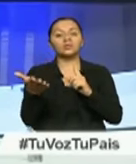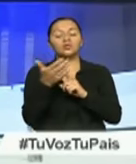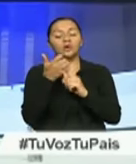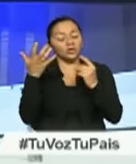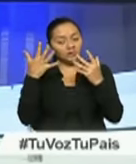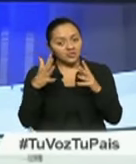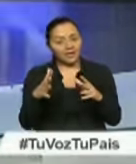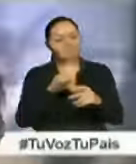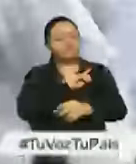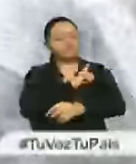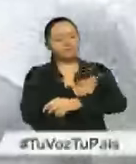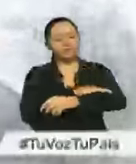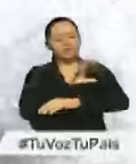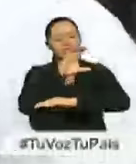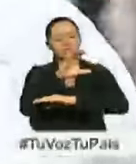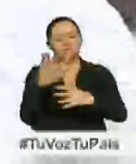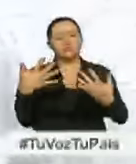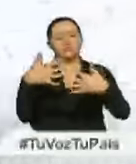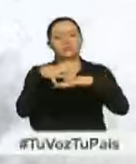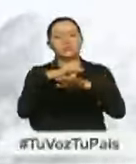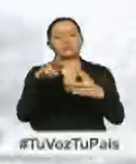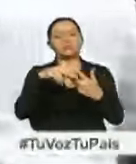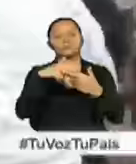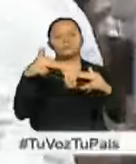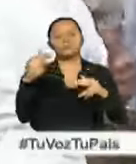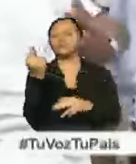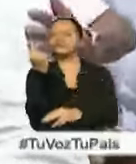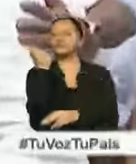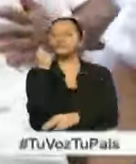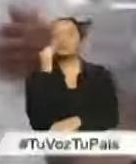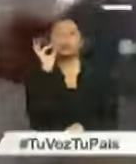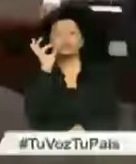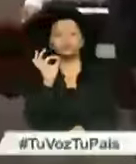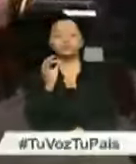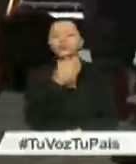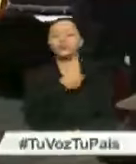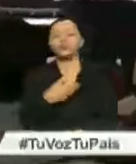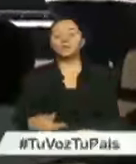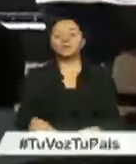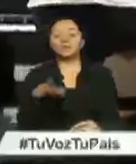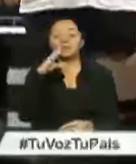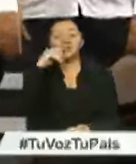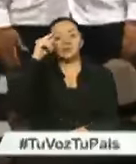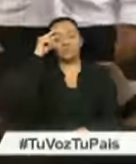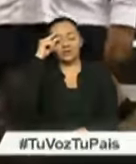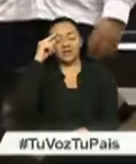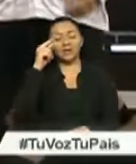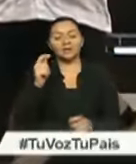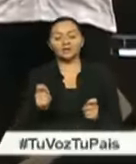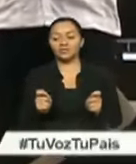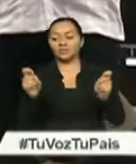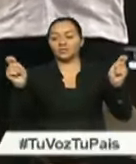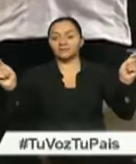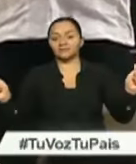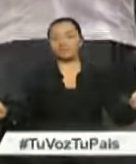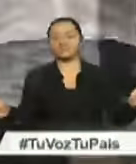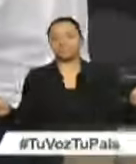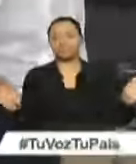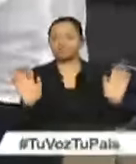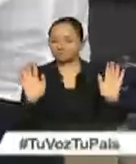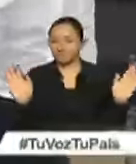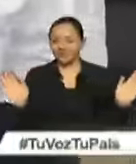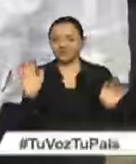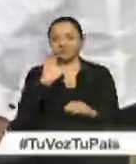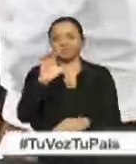que fortalece la integración regional. Hace pocos minutos, precisamente, se entregaron las cartas náuticas que establecen